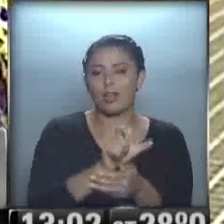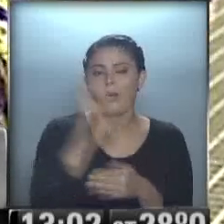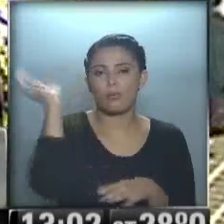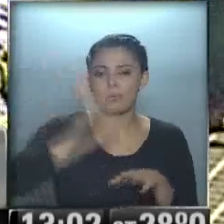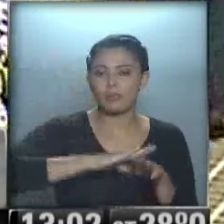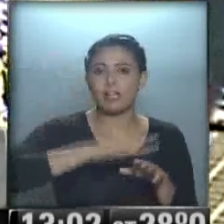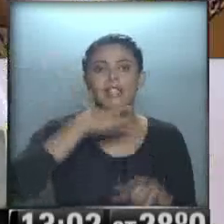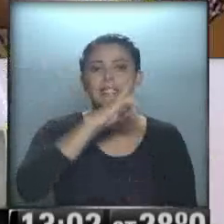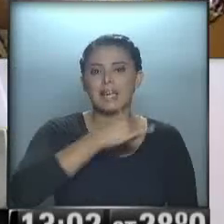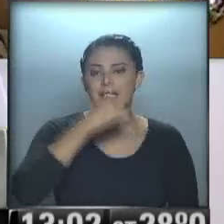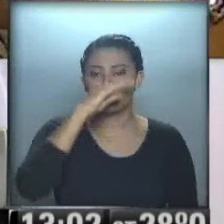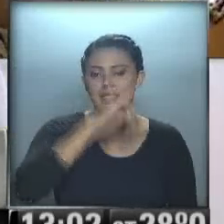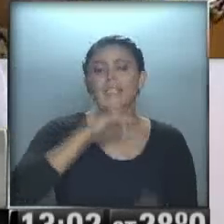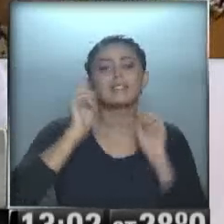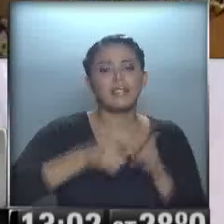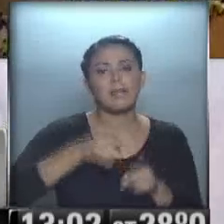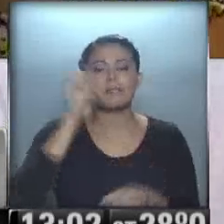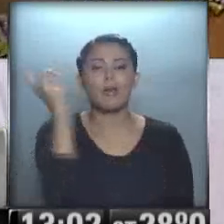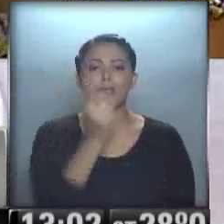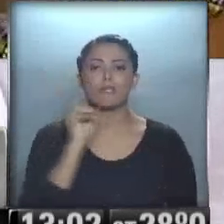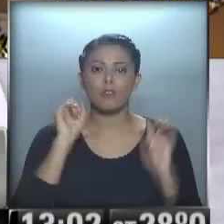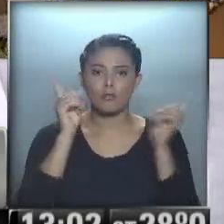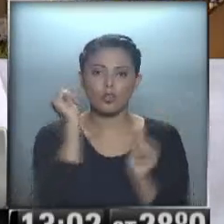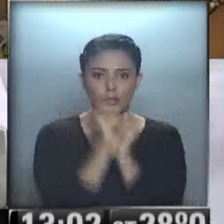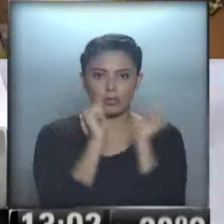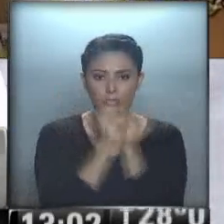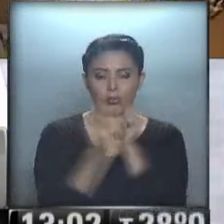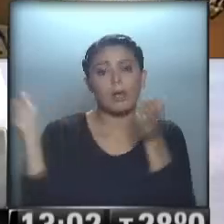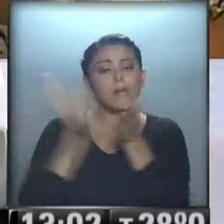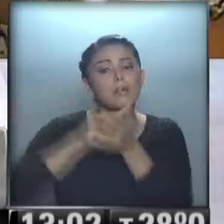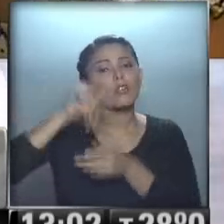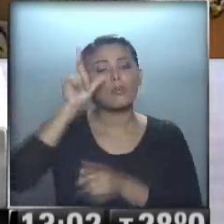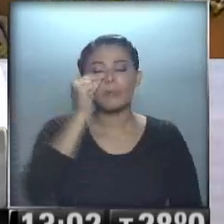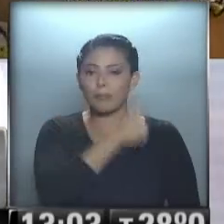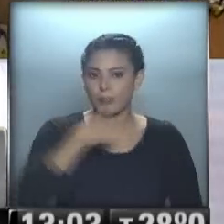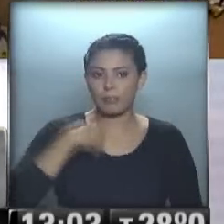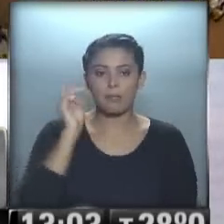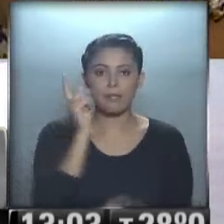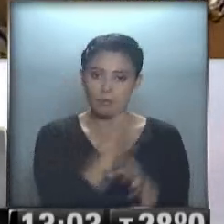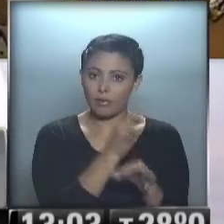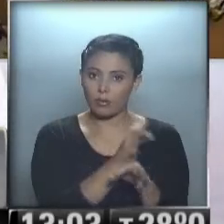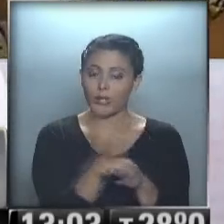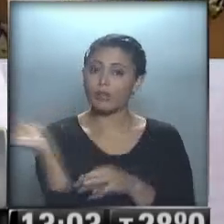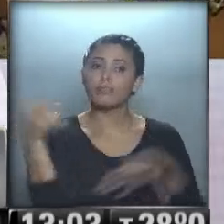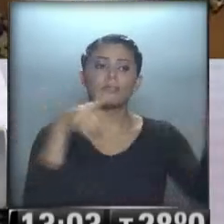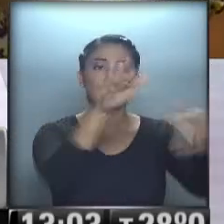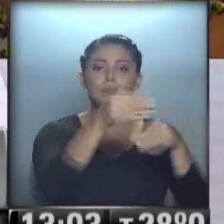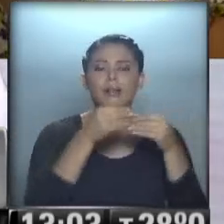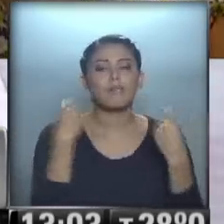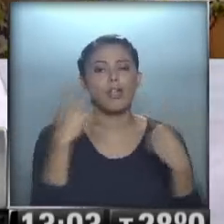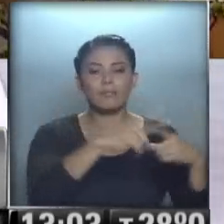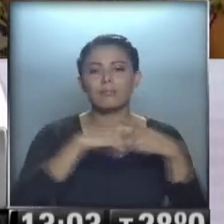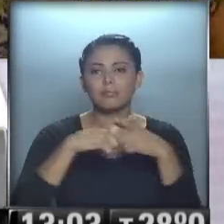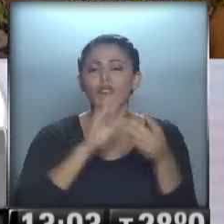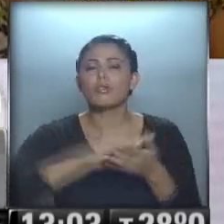frente de la cooperativa, el profesor de historia Javier Lamónica, y también a papás de los alumnos de Guido Espano, con el objetivo de ponerse de acuerdo. ¿En